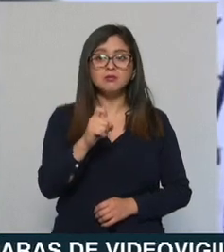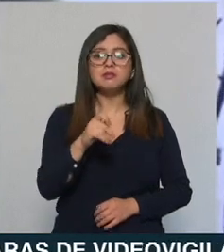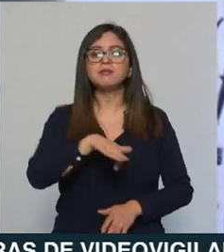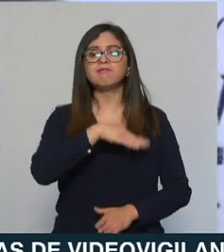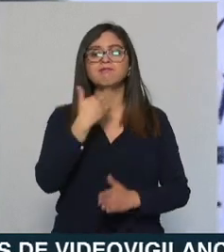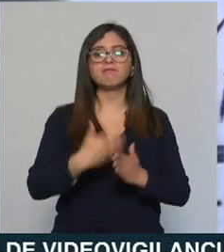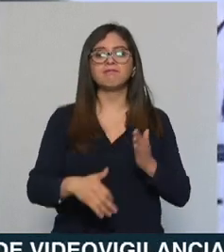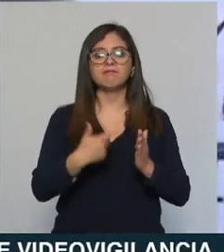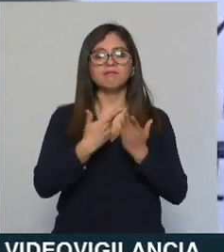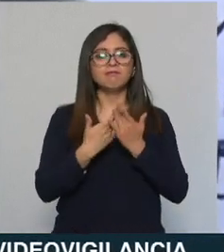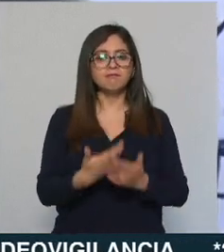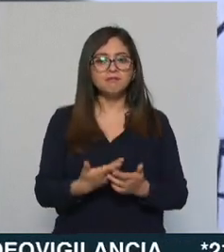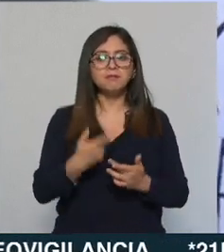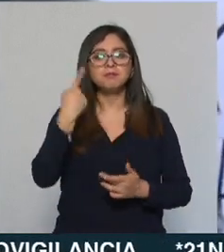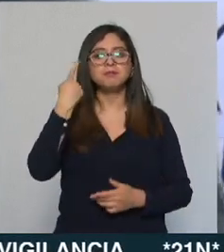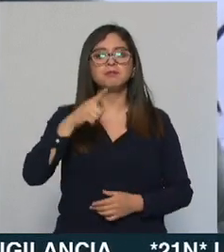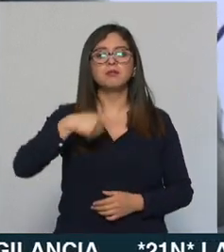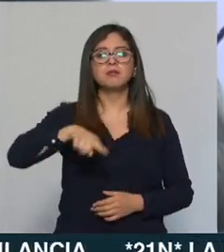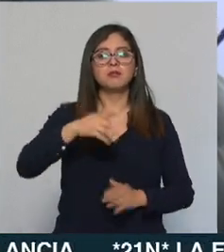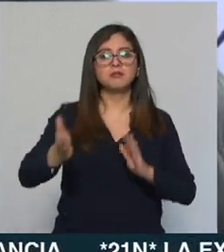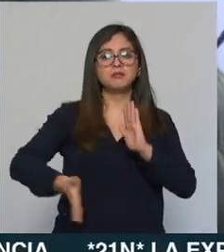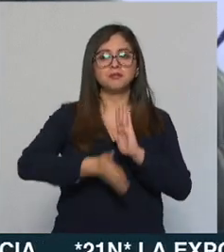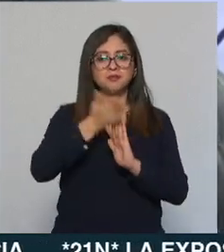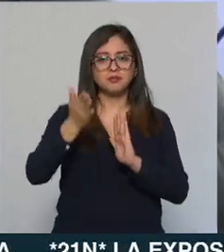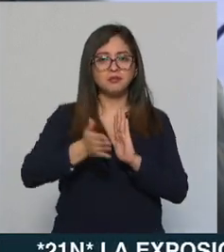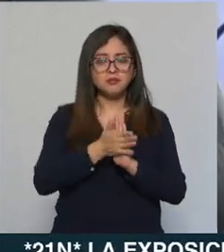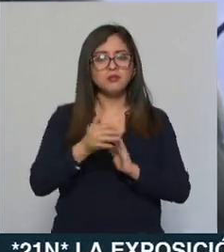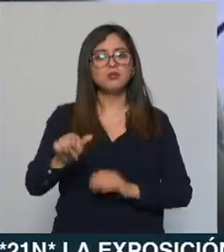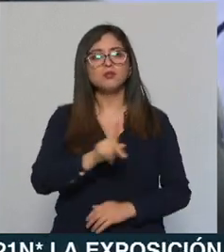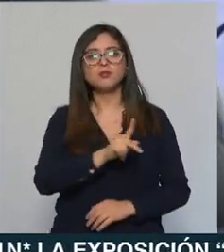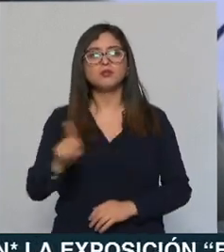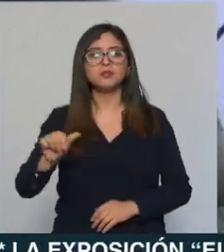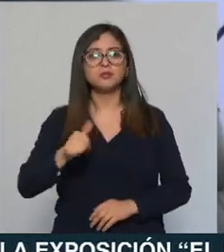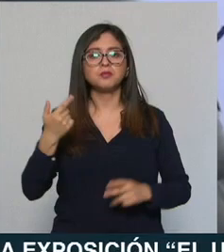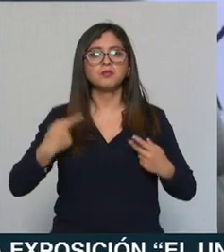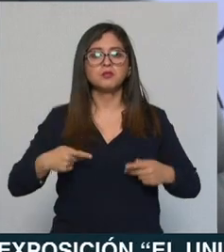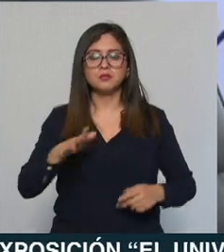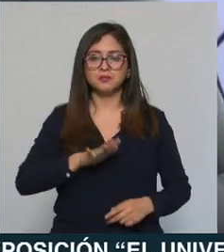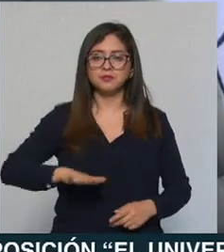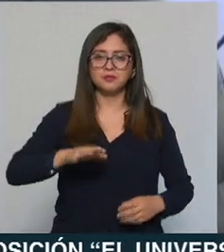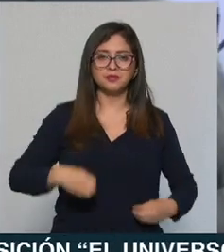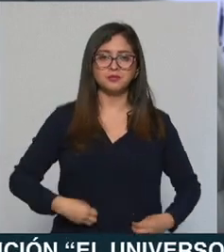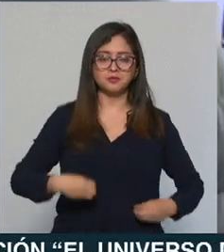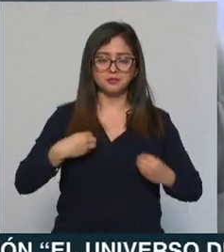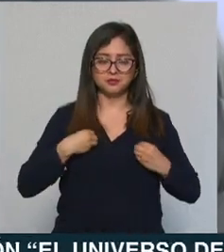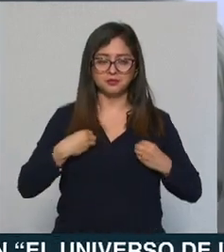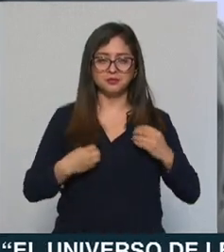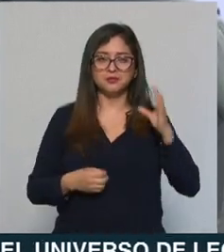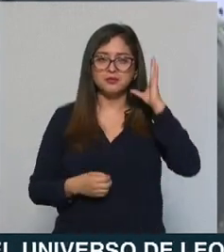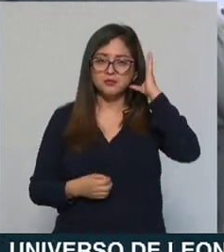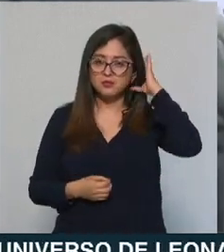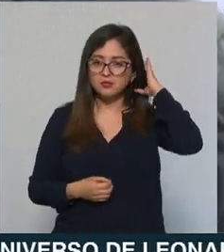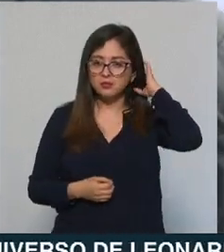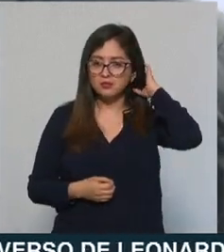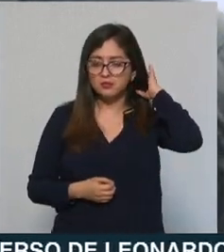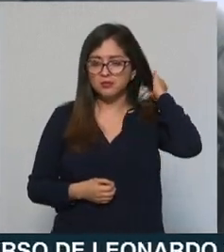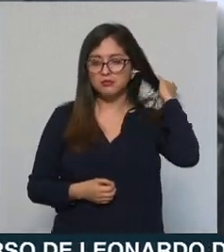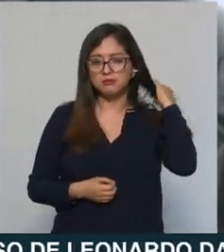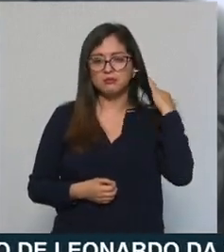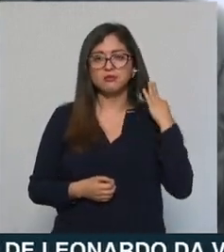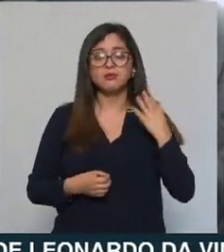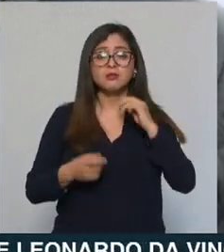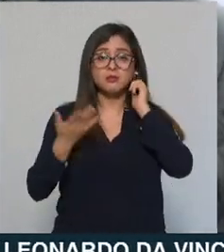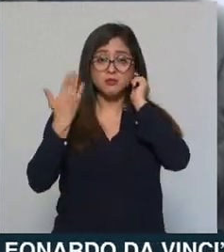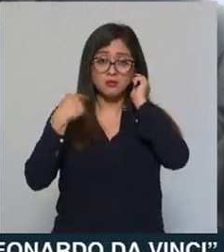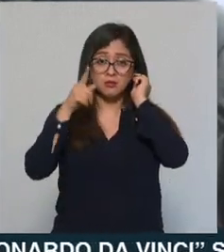insuficiente tanto para estas construcciones como a todos los que vivimos alrededor, ¿no? Oigan, ustedes ya manifestaron esta inconformidad a las